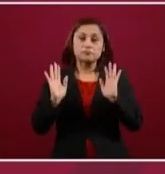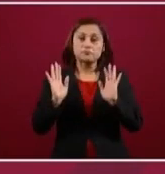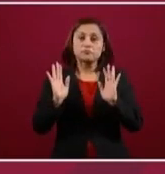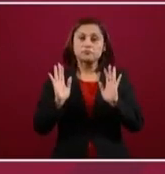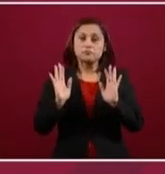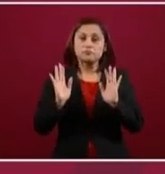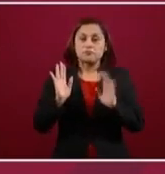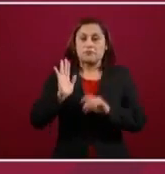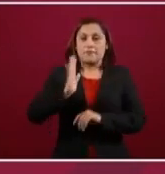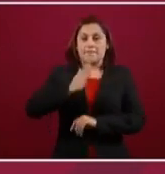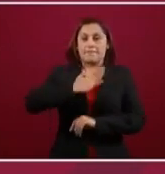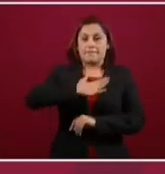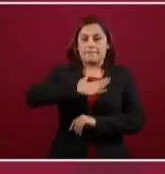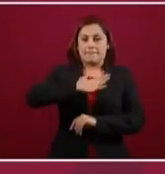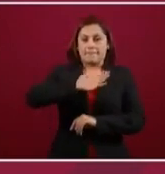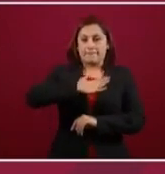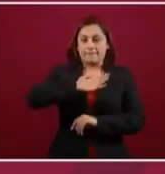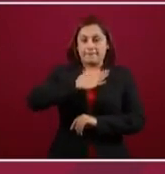Es mi